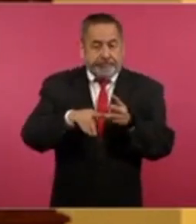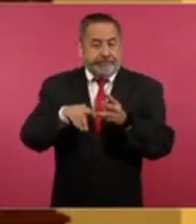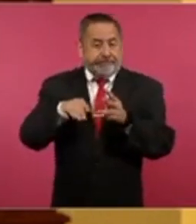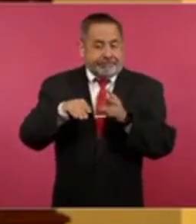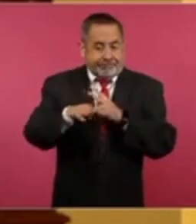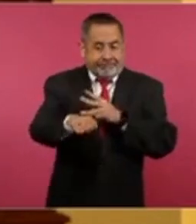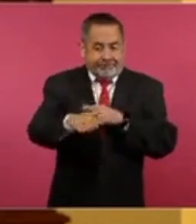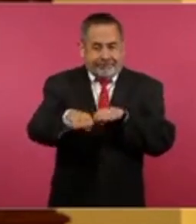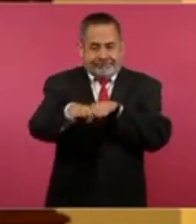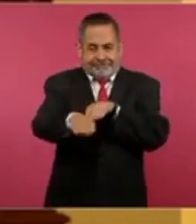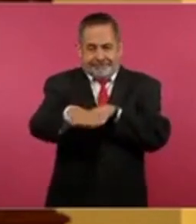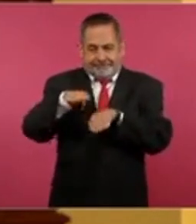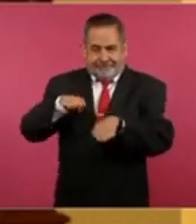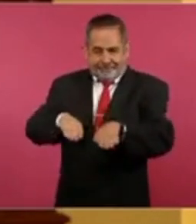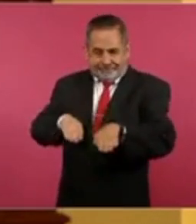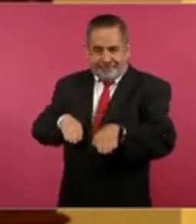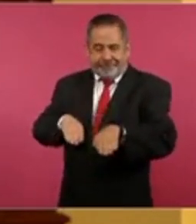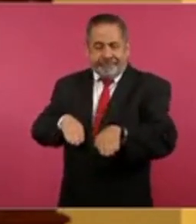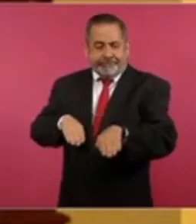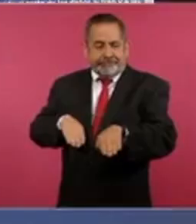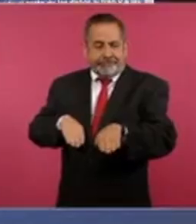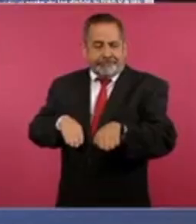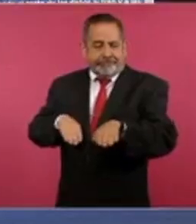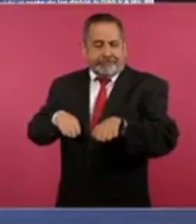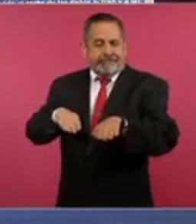toma de manera incorrecta